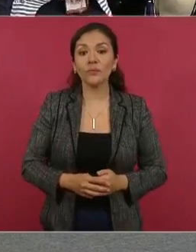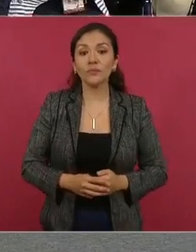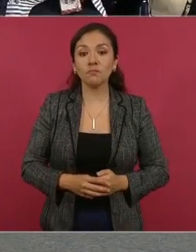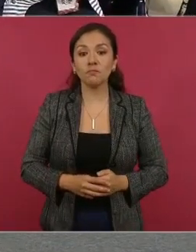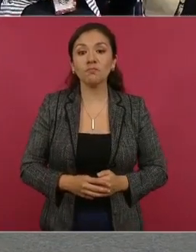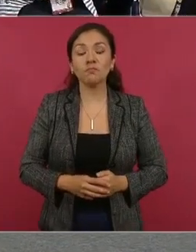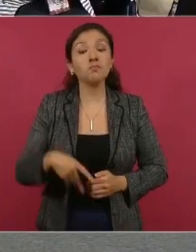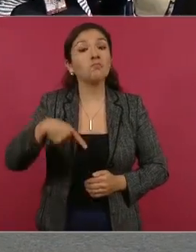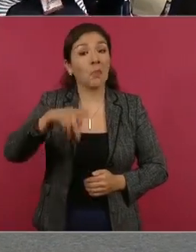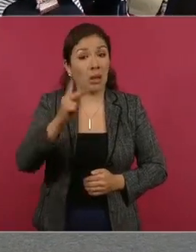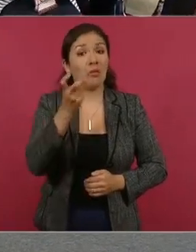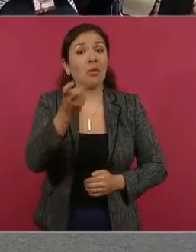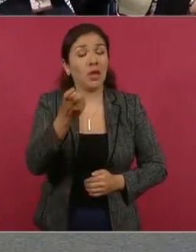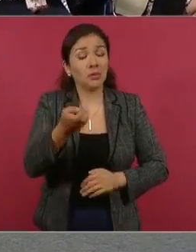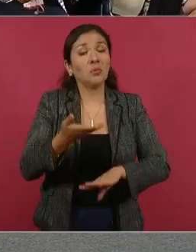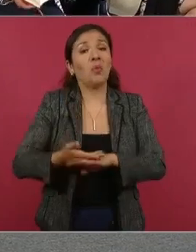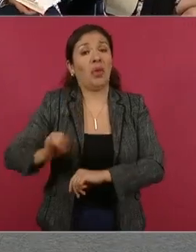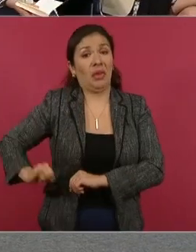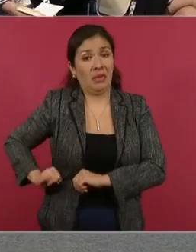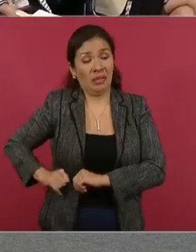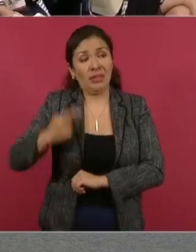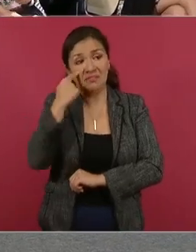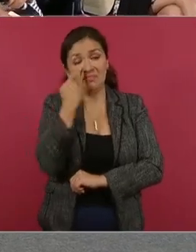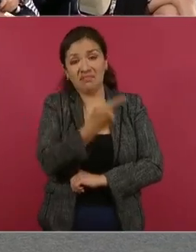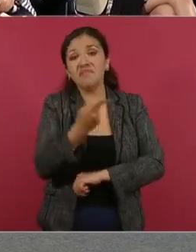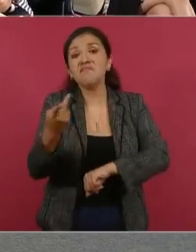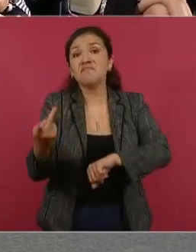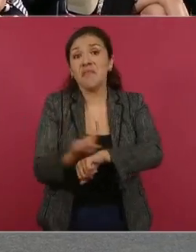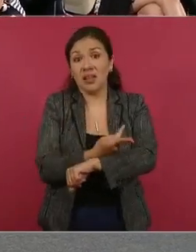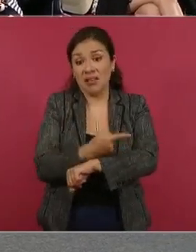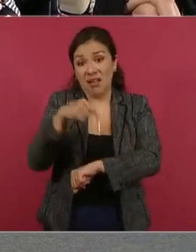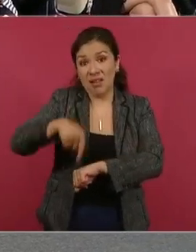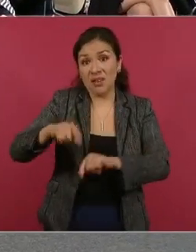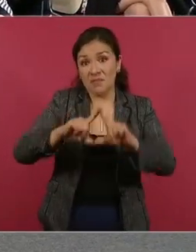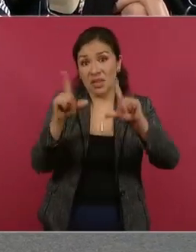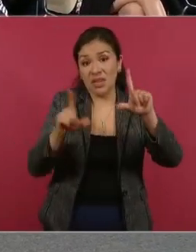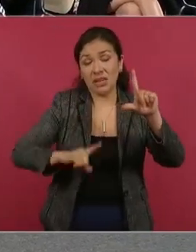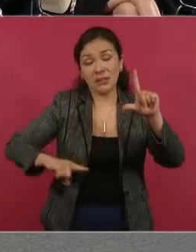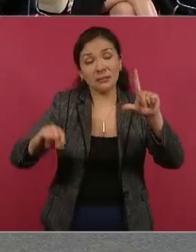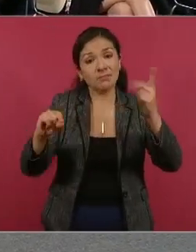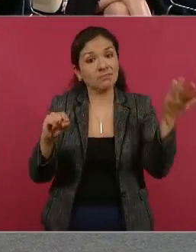Pero está muy interesante lo que está sucediendo en el país. Es